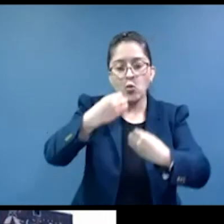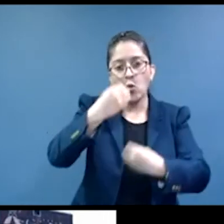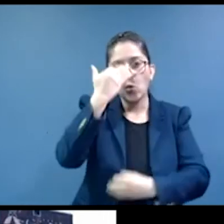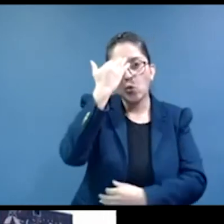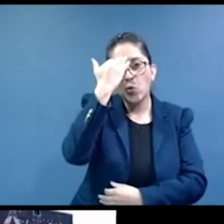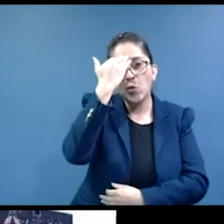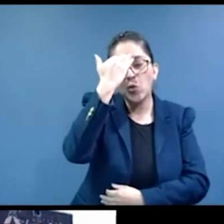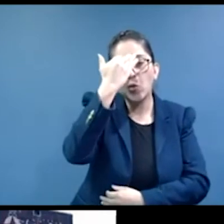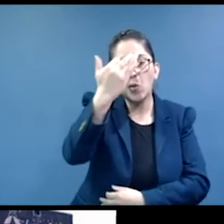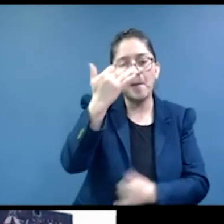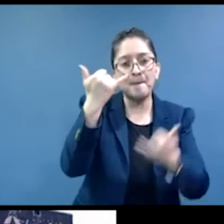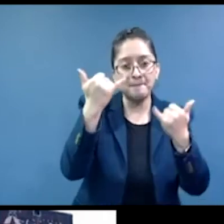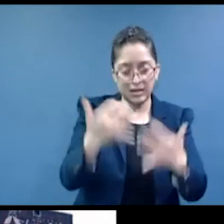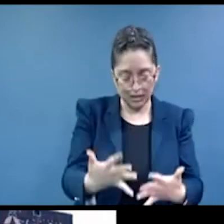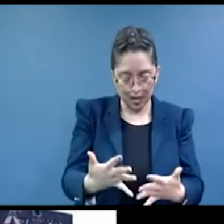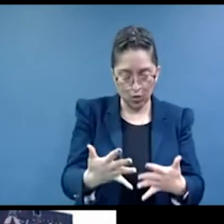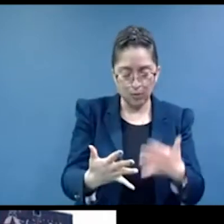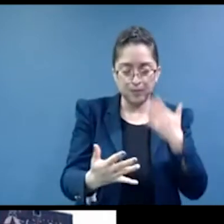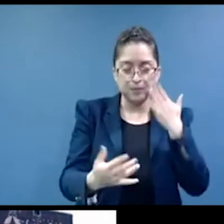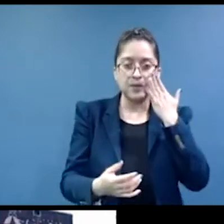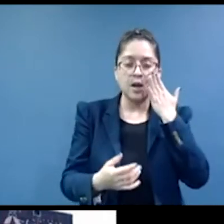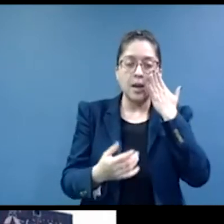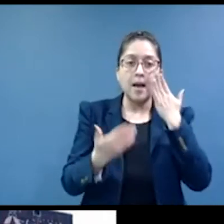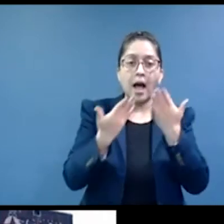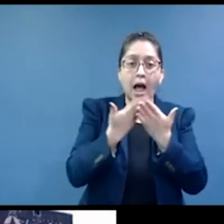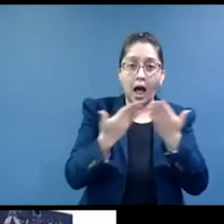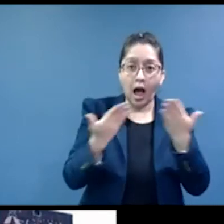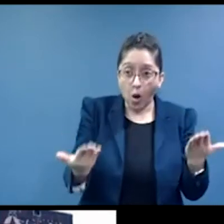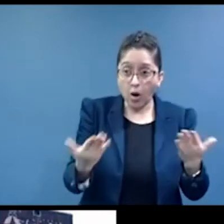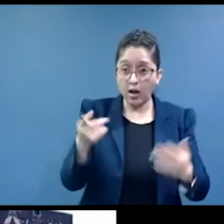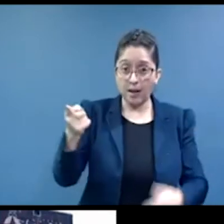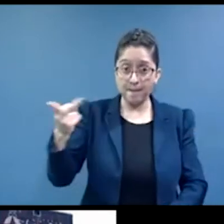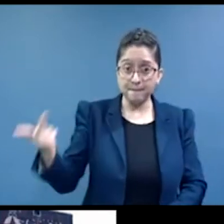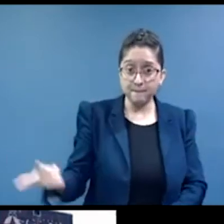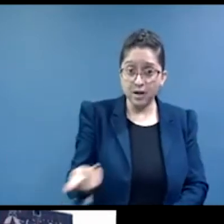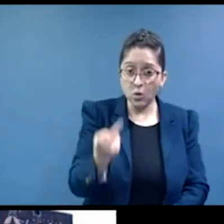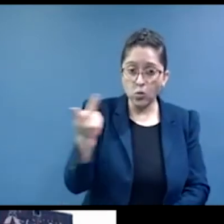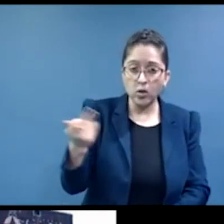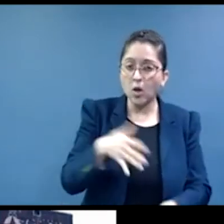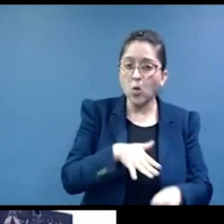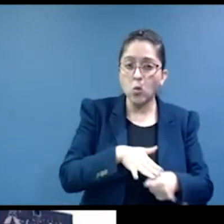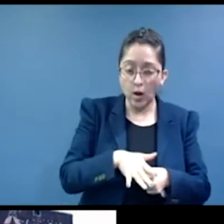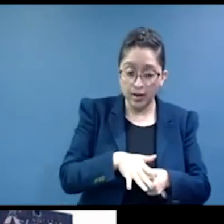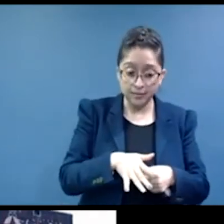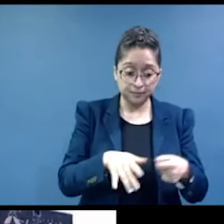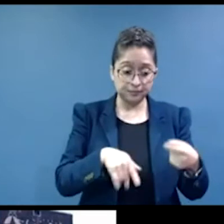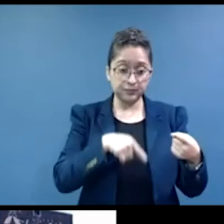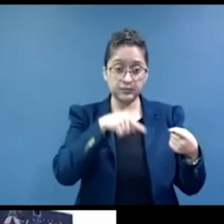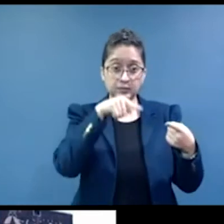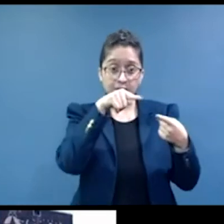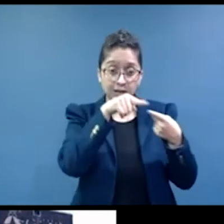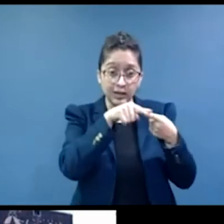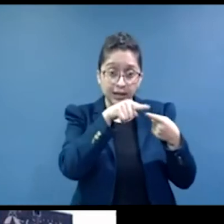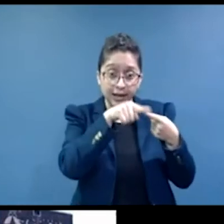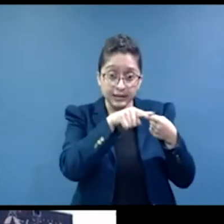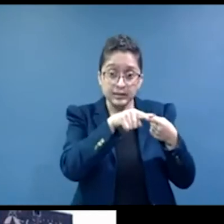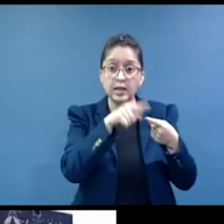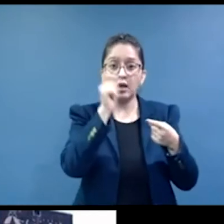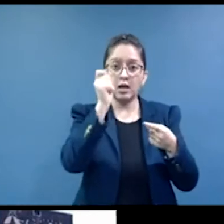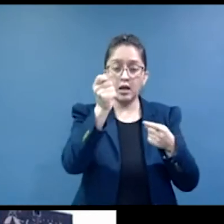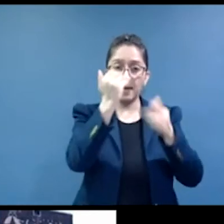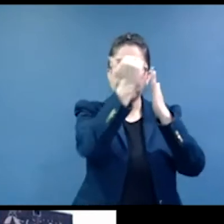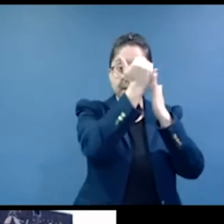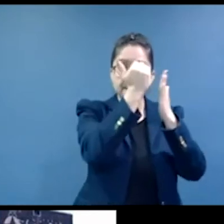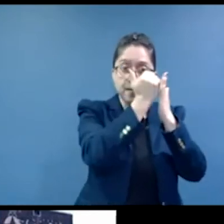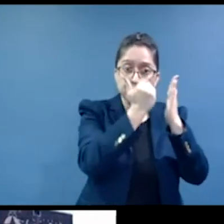para hilarlo con la siguiente pregunta, ¿cómo es que este criterio en realidad tiene un efecto positivo en diversos casos,